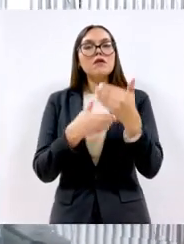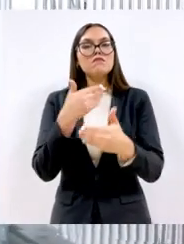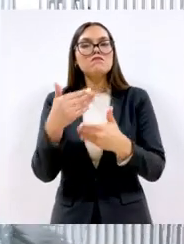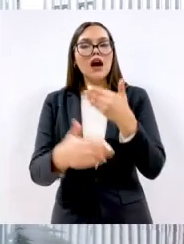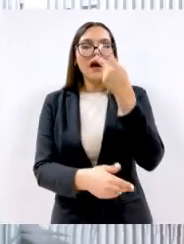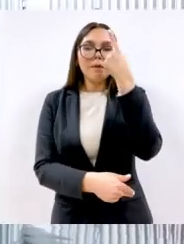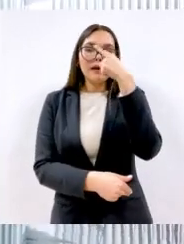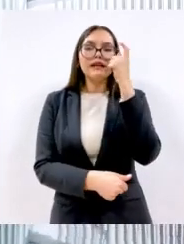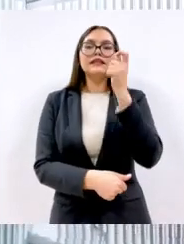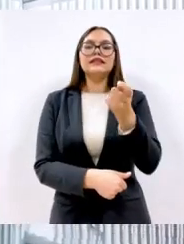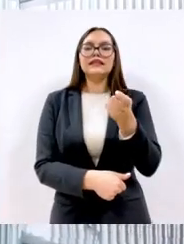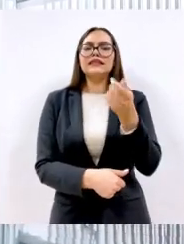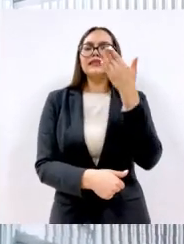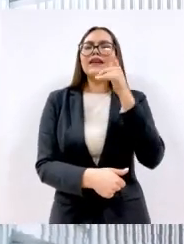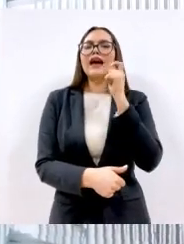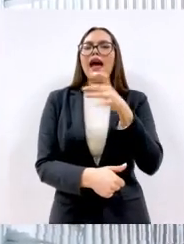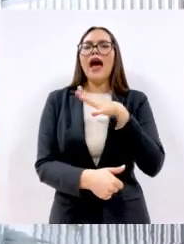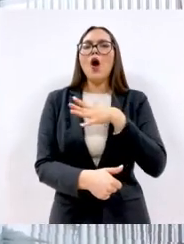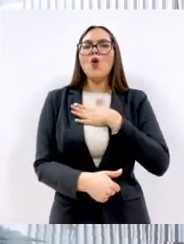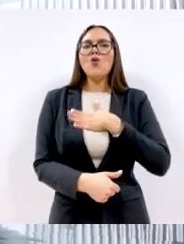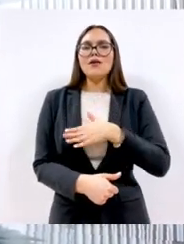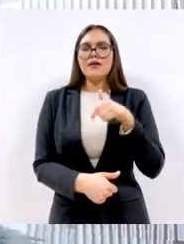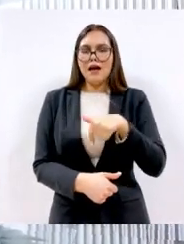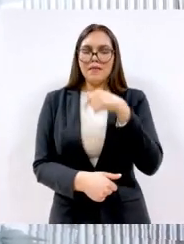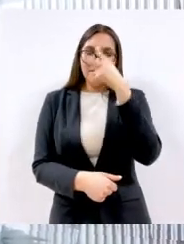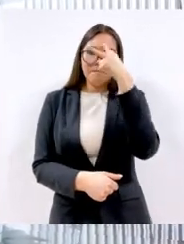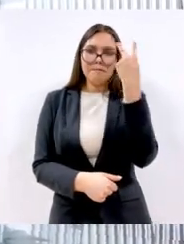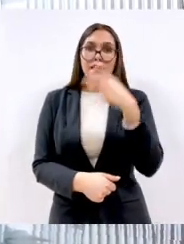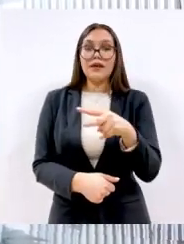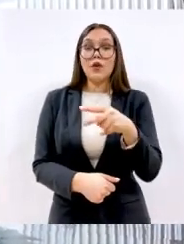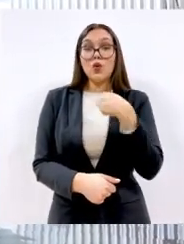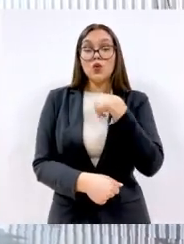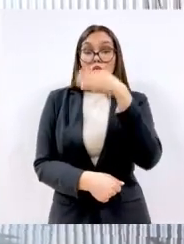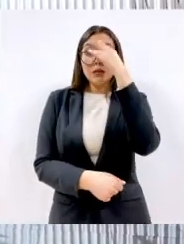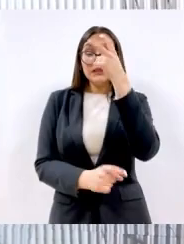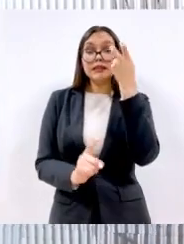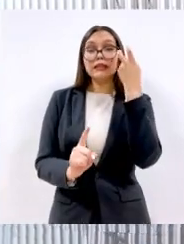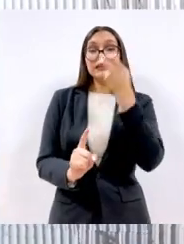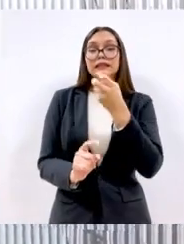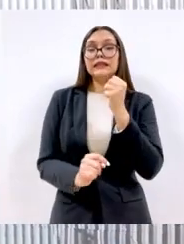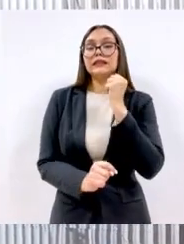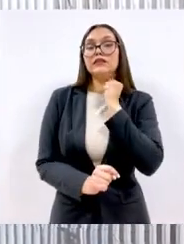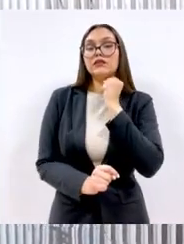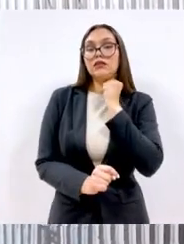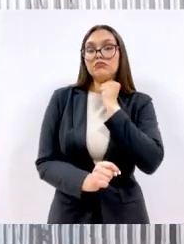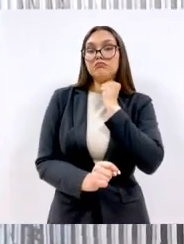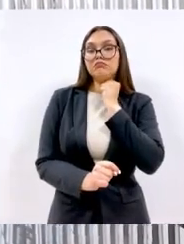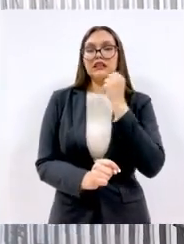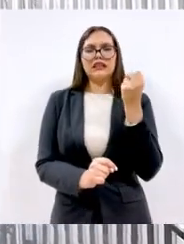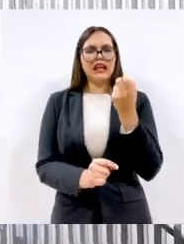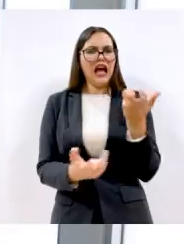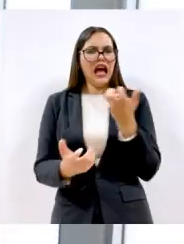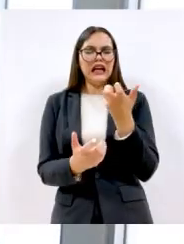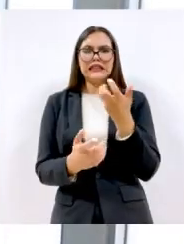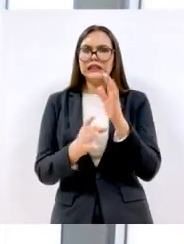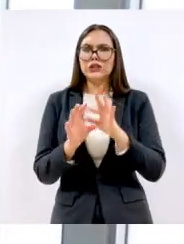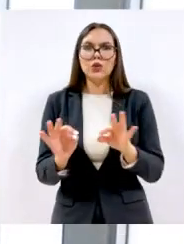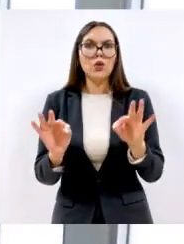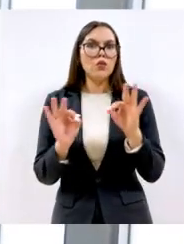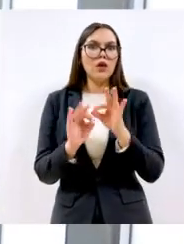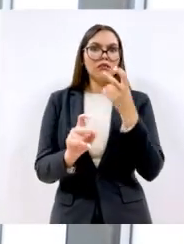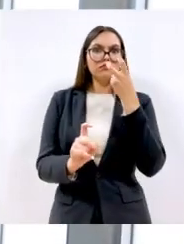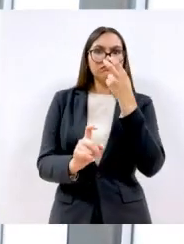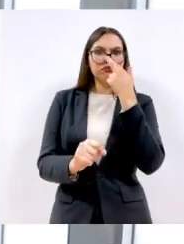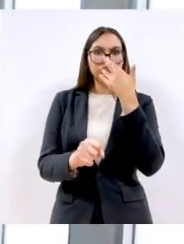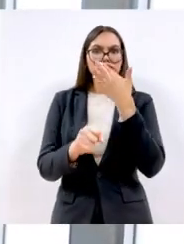avanzamos muchísimo en cuanto a la justicia en nuestro país. Creo que el Senado, el Congreso del Senado, hace un